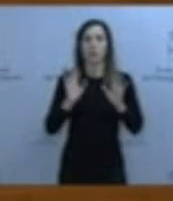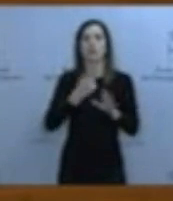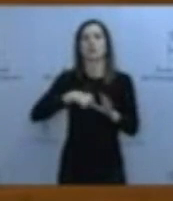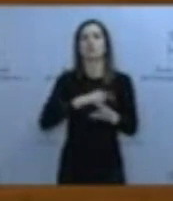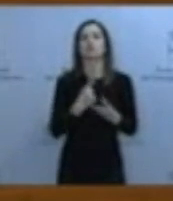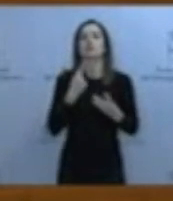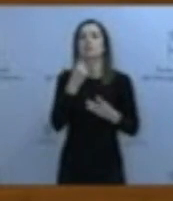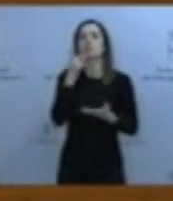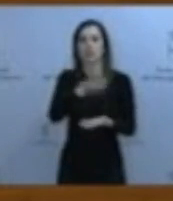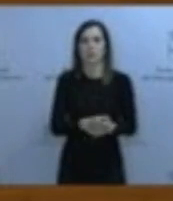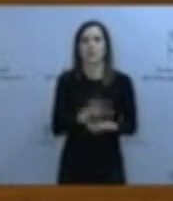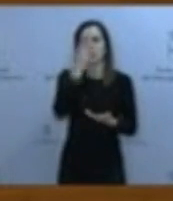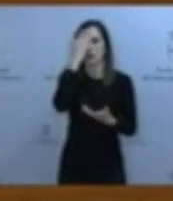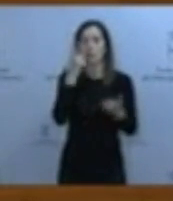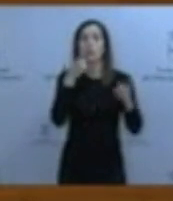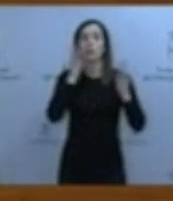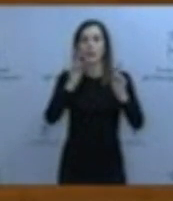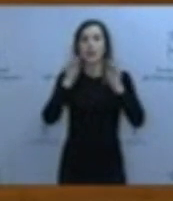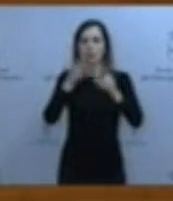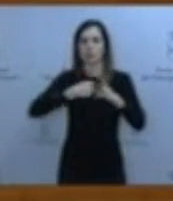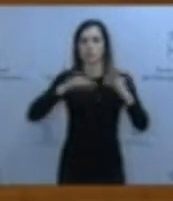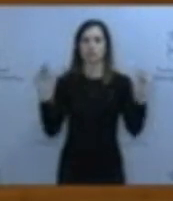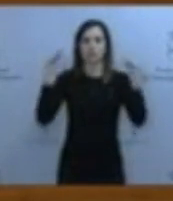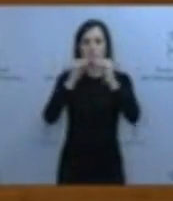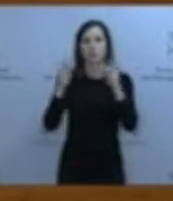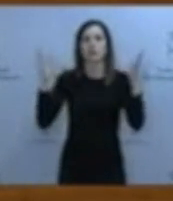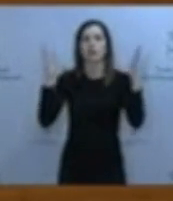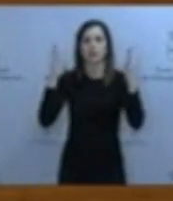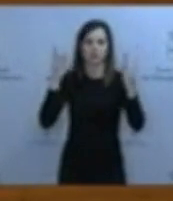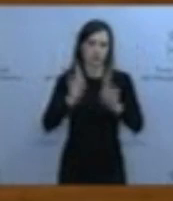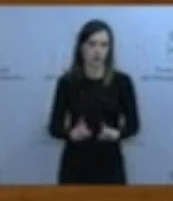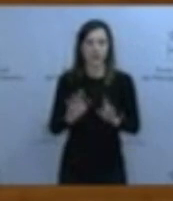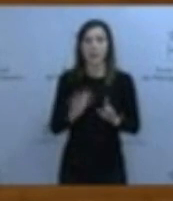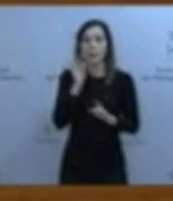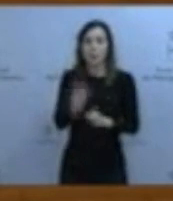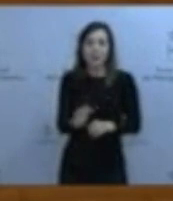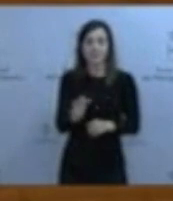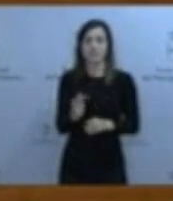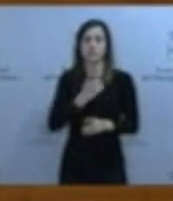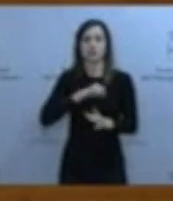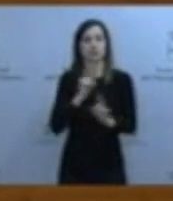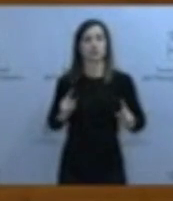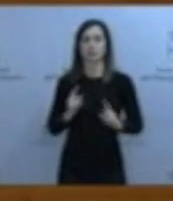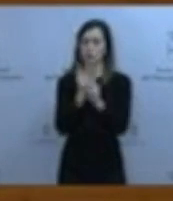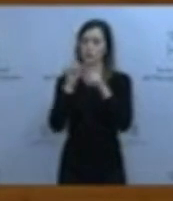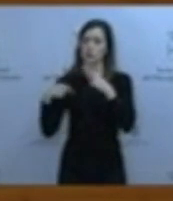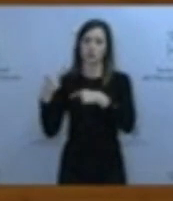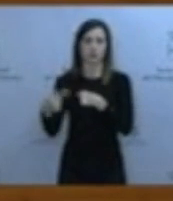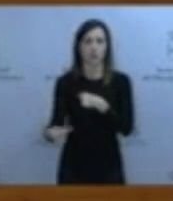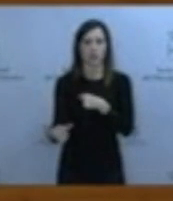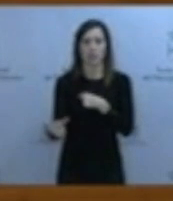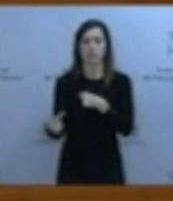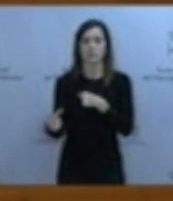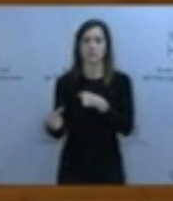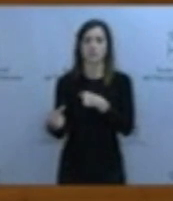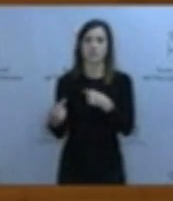compartimos parte del principio pedagógico que sostiene esta propuesta y, desde luego, estamos radicalmente en contra de las consecuencias que puede conllevar en